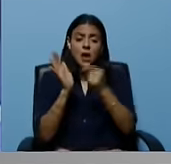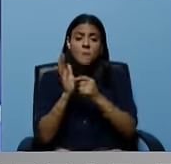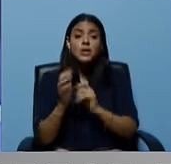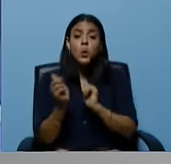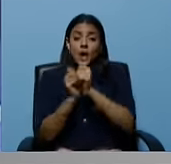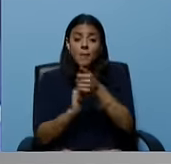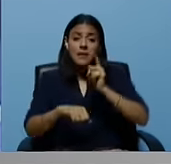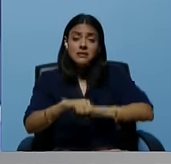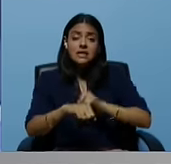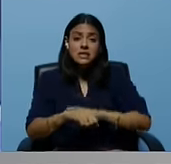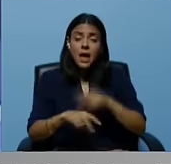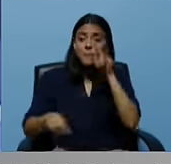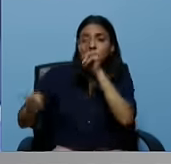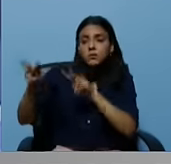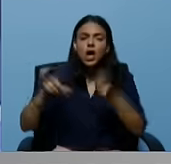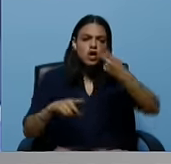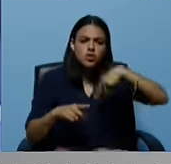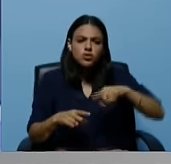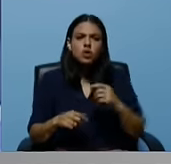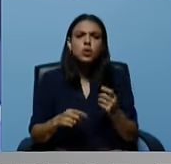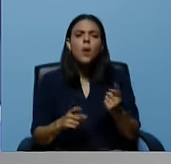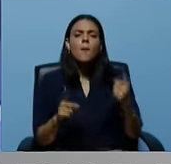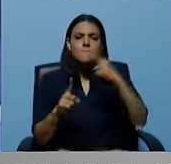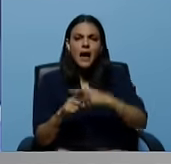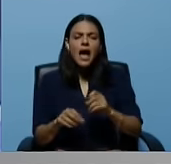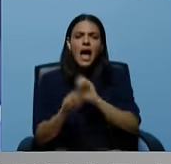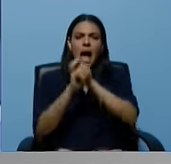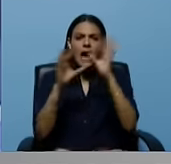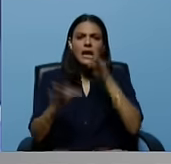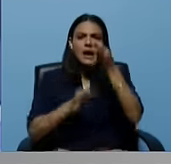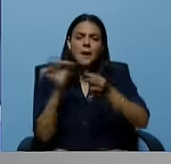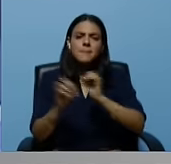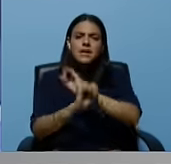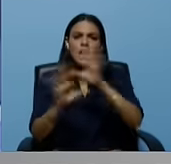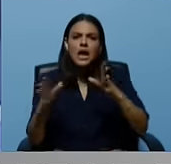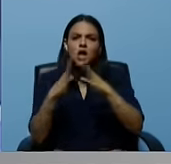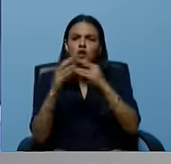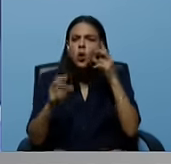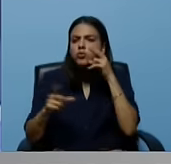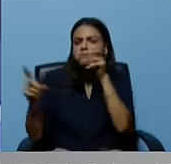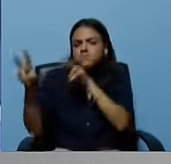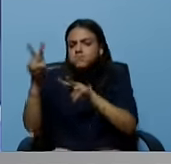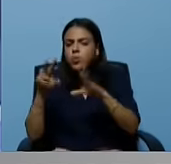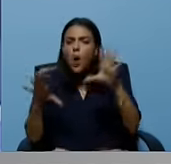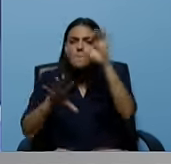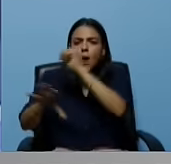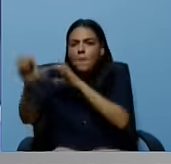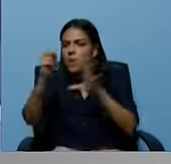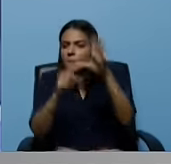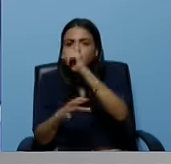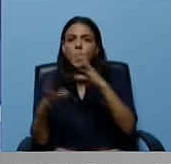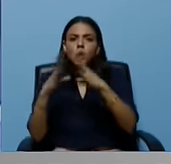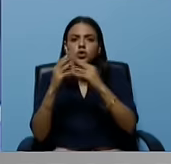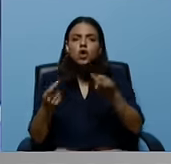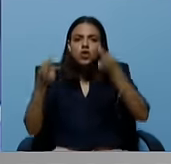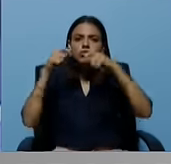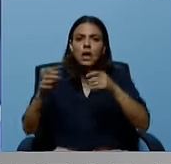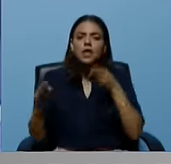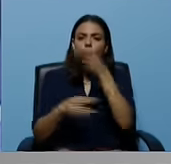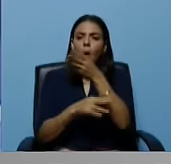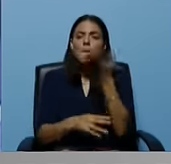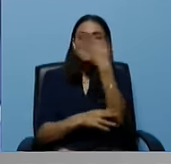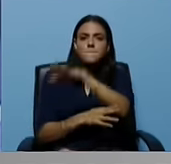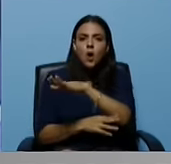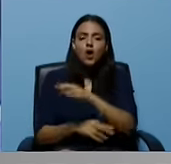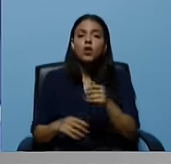pasan, cada vez más iremos aclarando y yugulando este intento de atentar contra